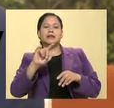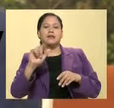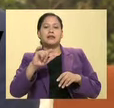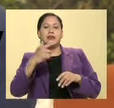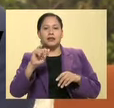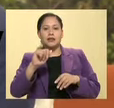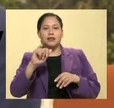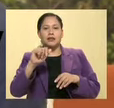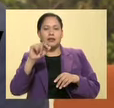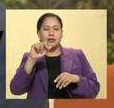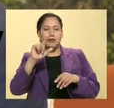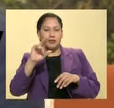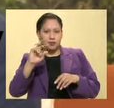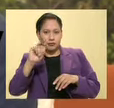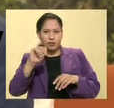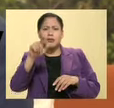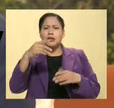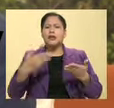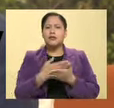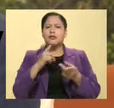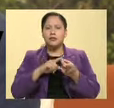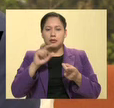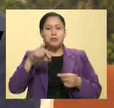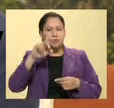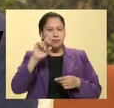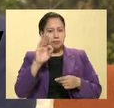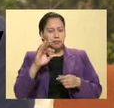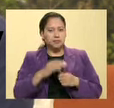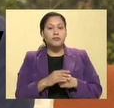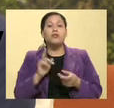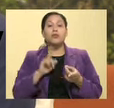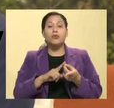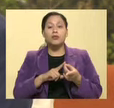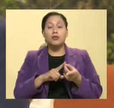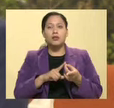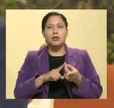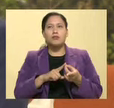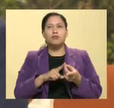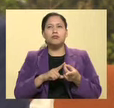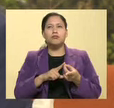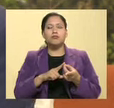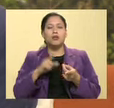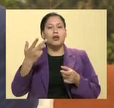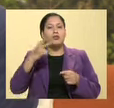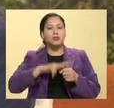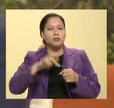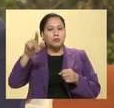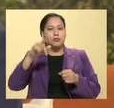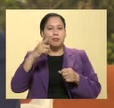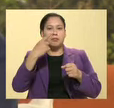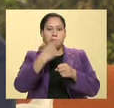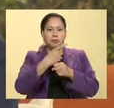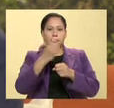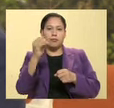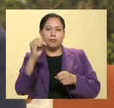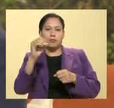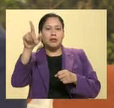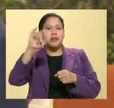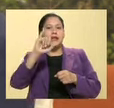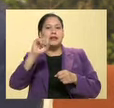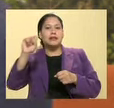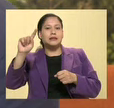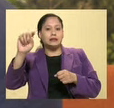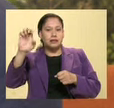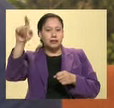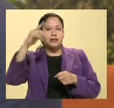Immediately. Exacto. ¿Dónde naciste, Nacho? Nací aquí en la Ciudad de México, fíjate. ¿Dónde? En el Hospital Primero de Octubre del Issste,